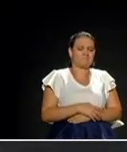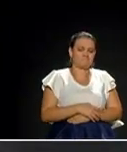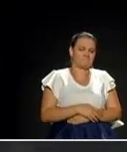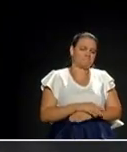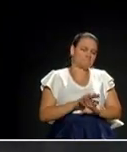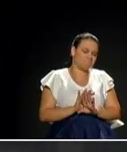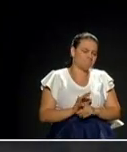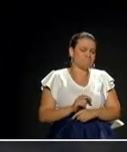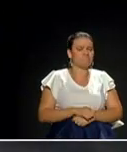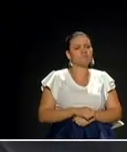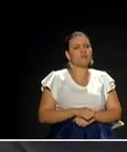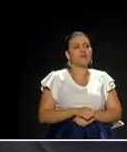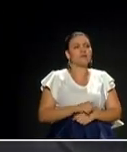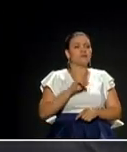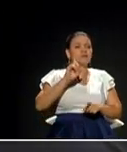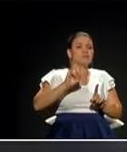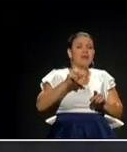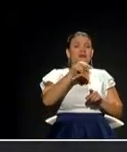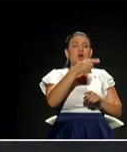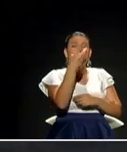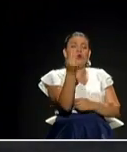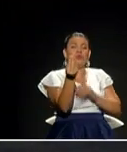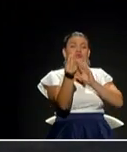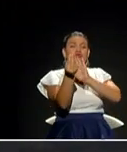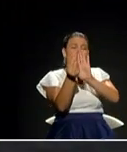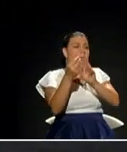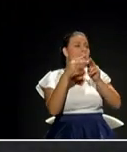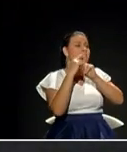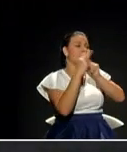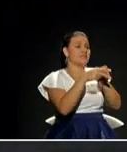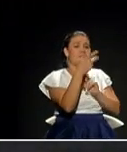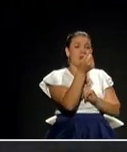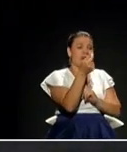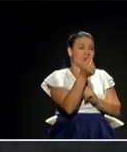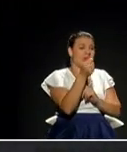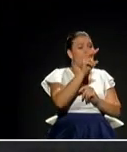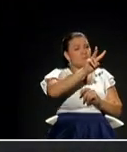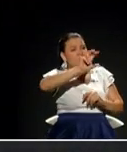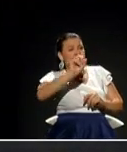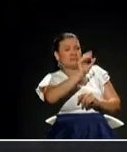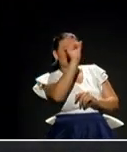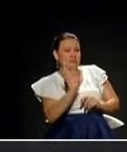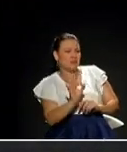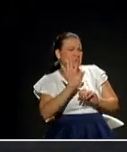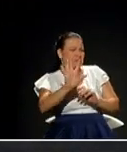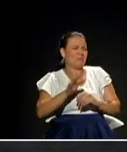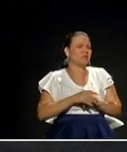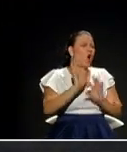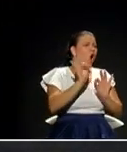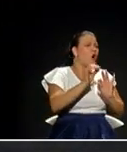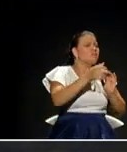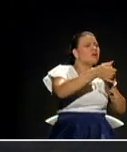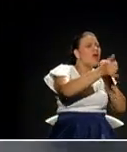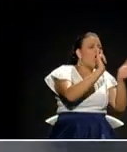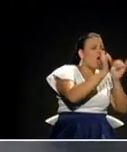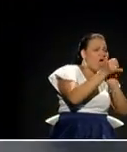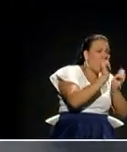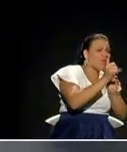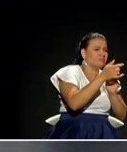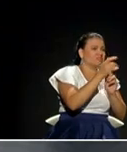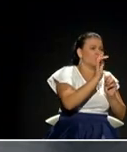el tema del gota gota es otra de las expresiones de la delincuencia en la ciudad en la venta de licor adulterado el manejo de la